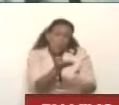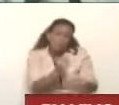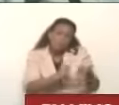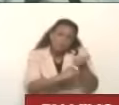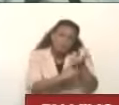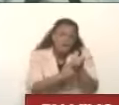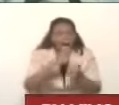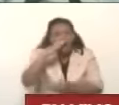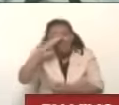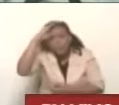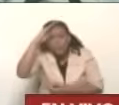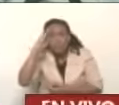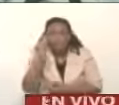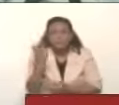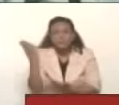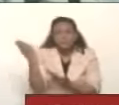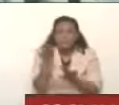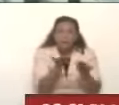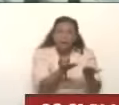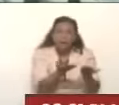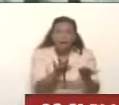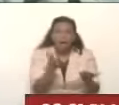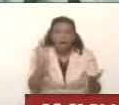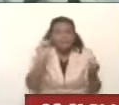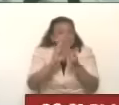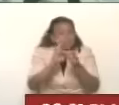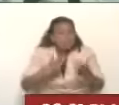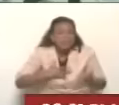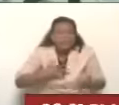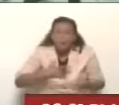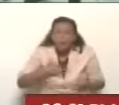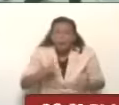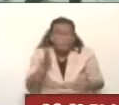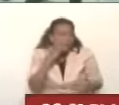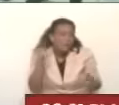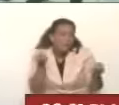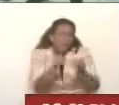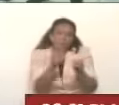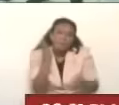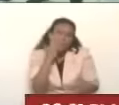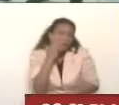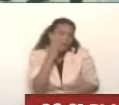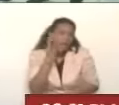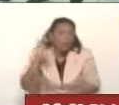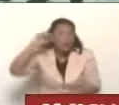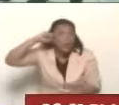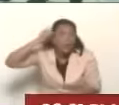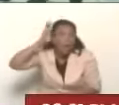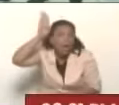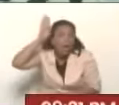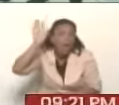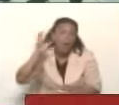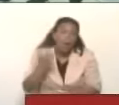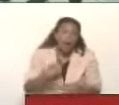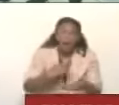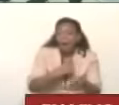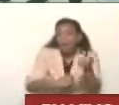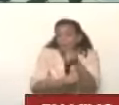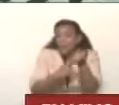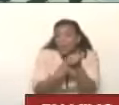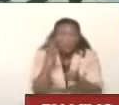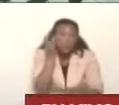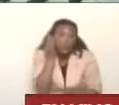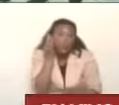ya adulta mayor, siento que estoy ayudando a mi mamá. O cuando apoyo a una mujer joven,